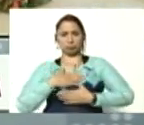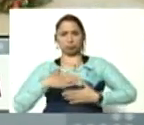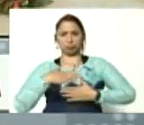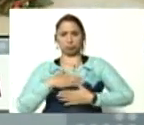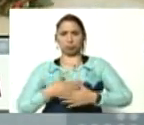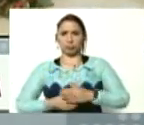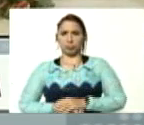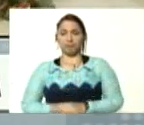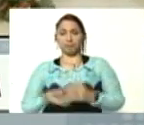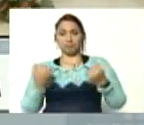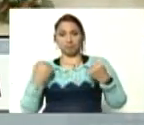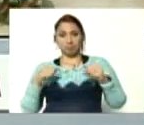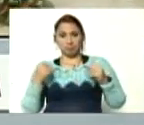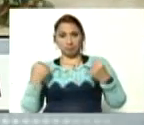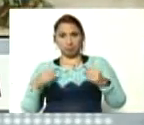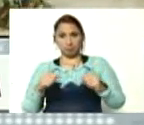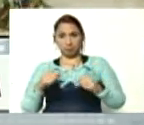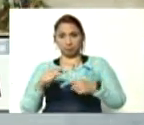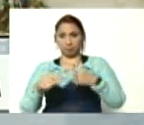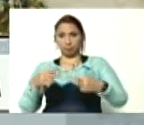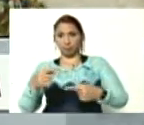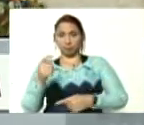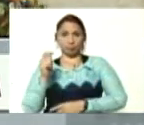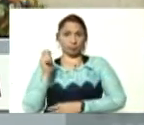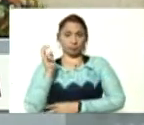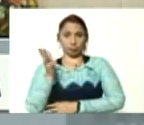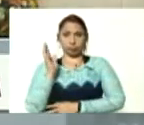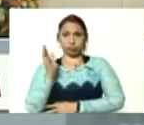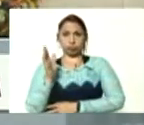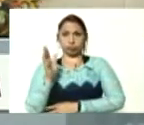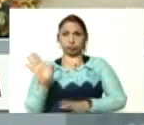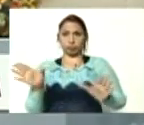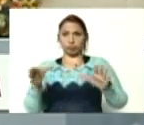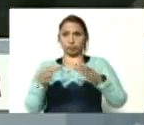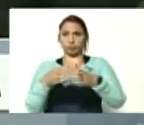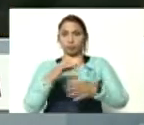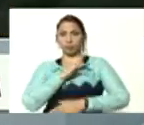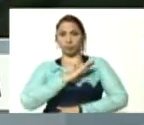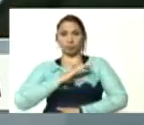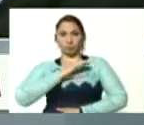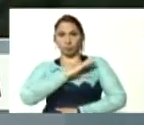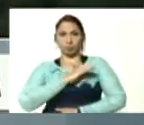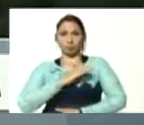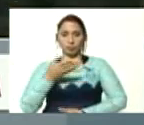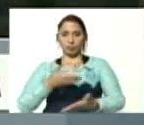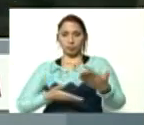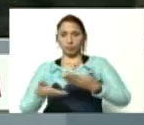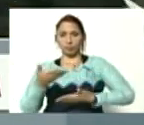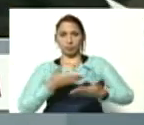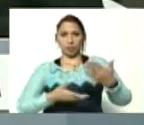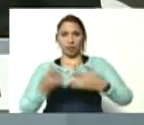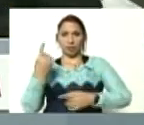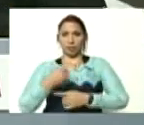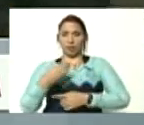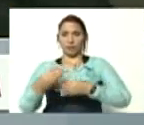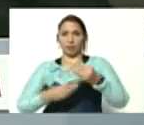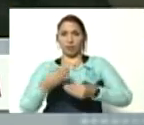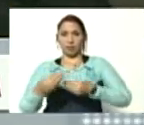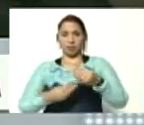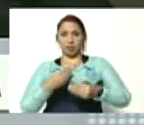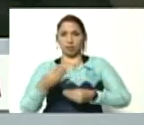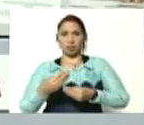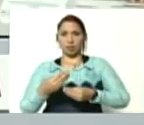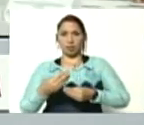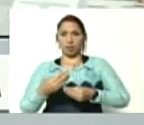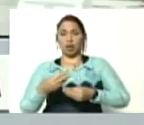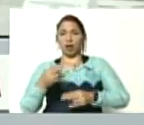es preparatoria de la próxima sesión de la Comisión Intergubernamental que debe celebrarse próximamente en La Habana